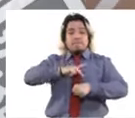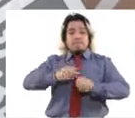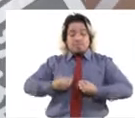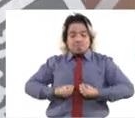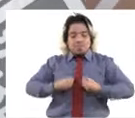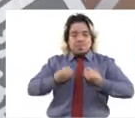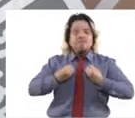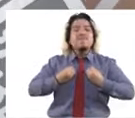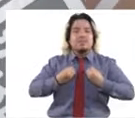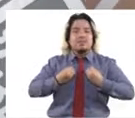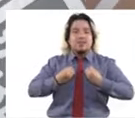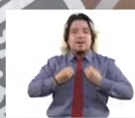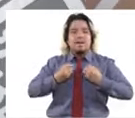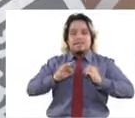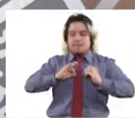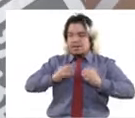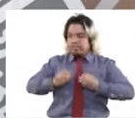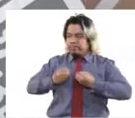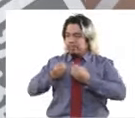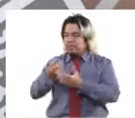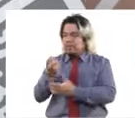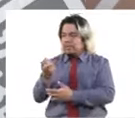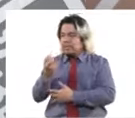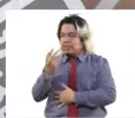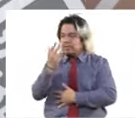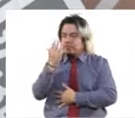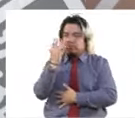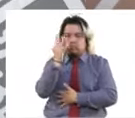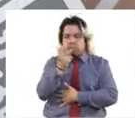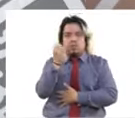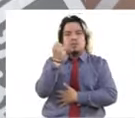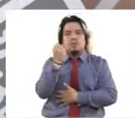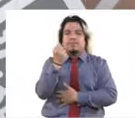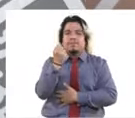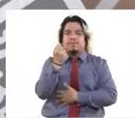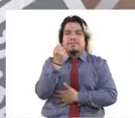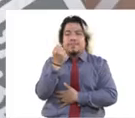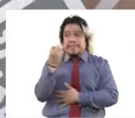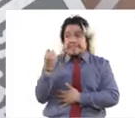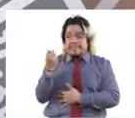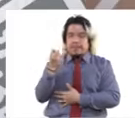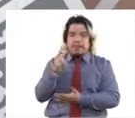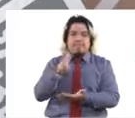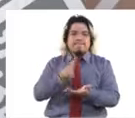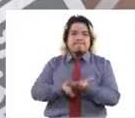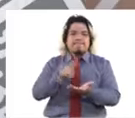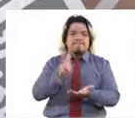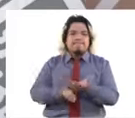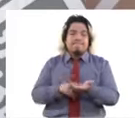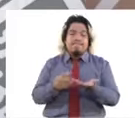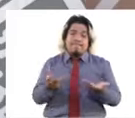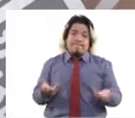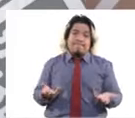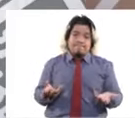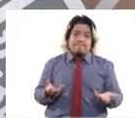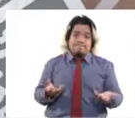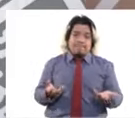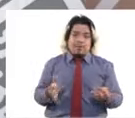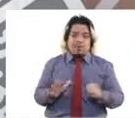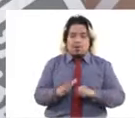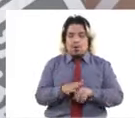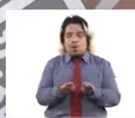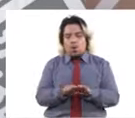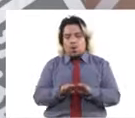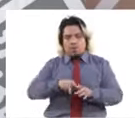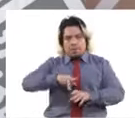loable, no hay nada más meritorio que poner la vida por la defensa de